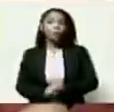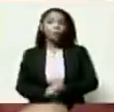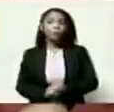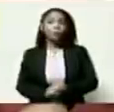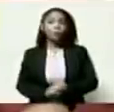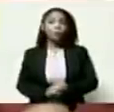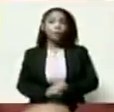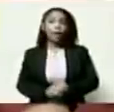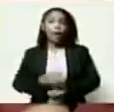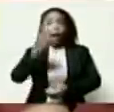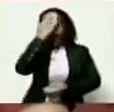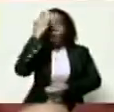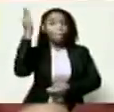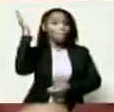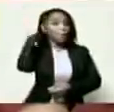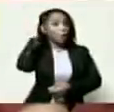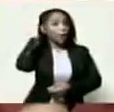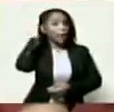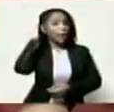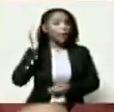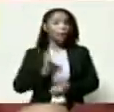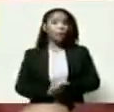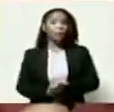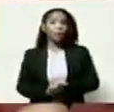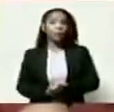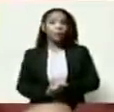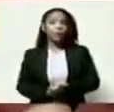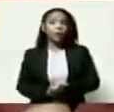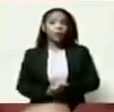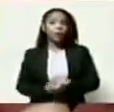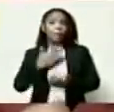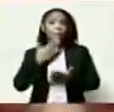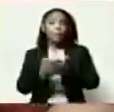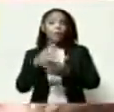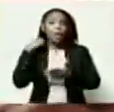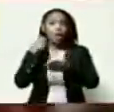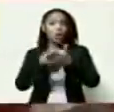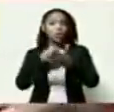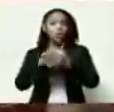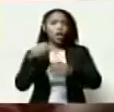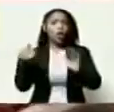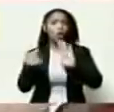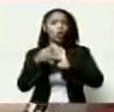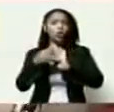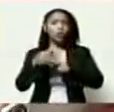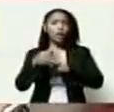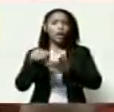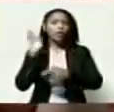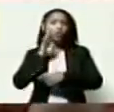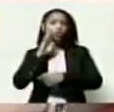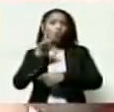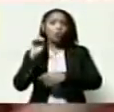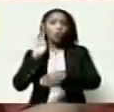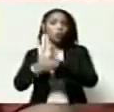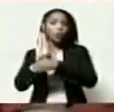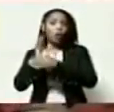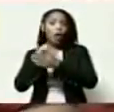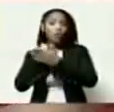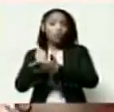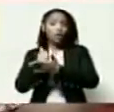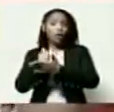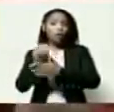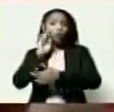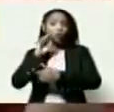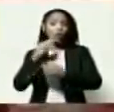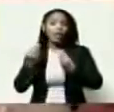Es hipócrita la proclama de ellos de lucha contra la corrupción y lavado de dinero cuando protegen a corruptos que